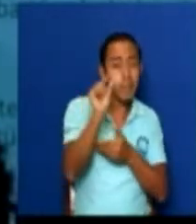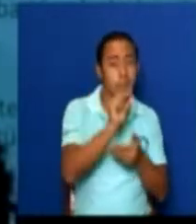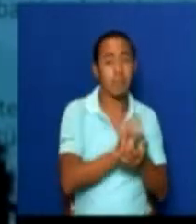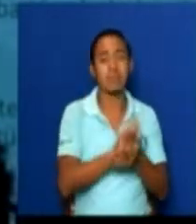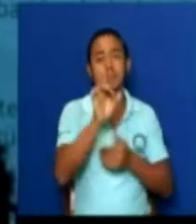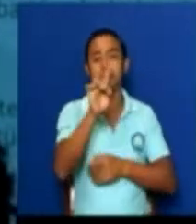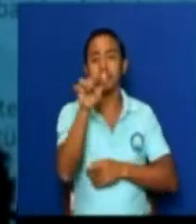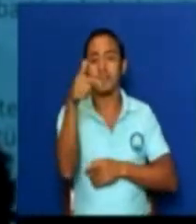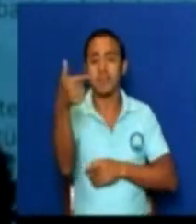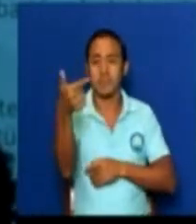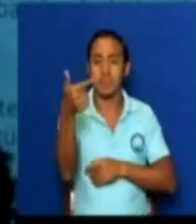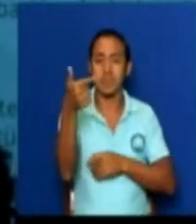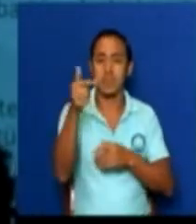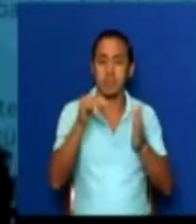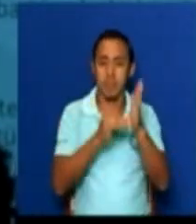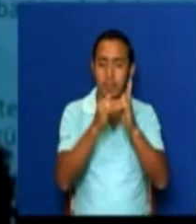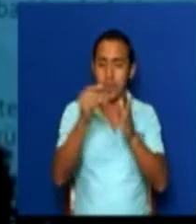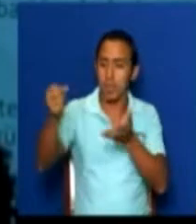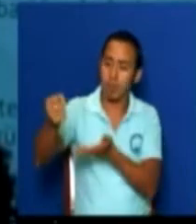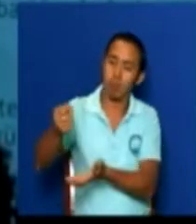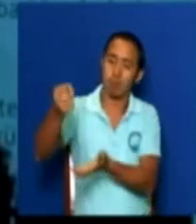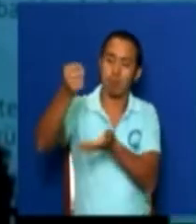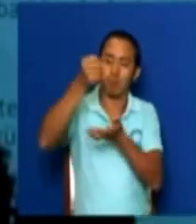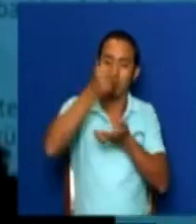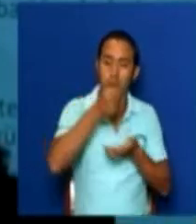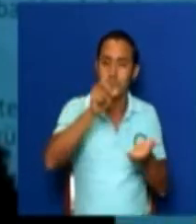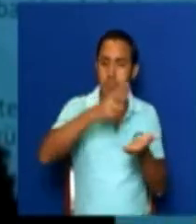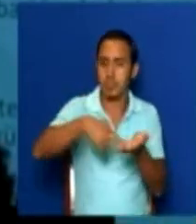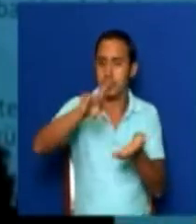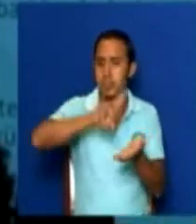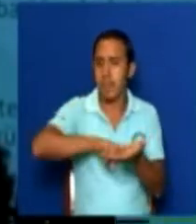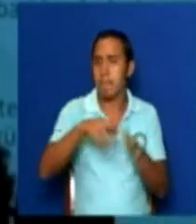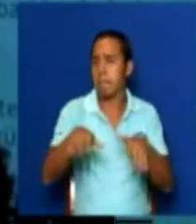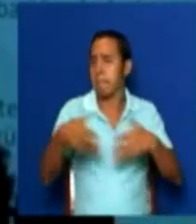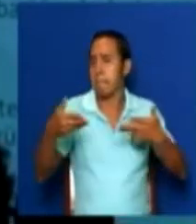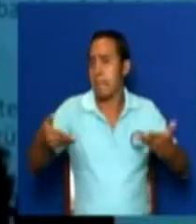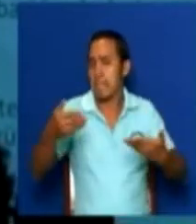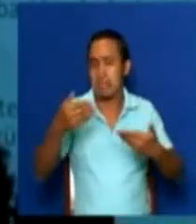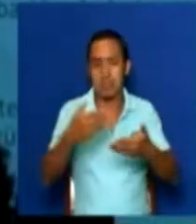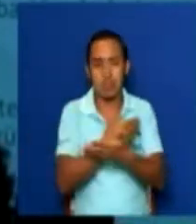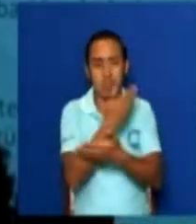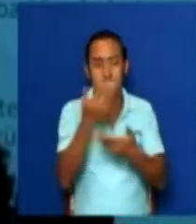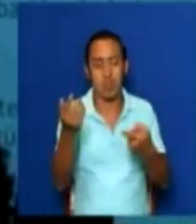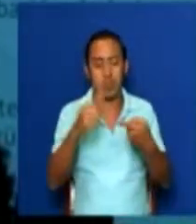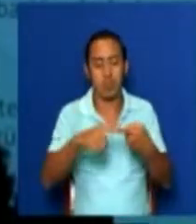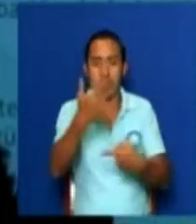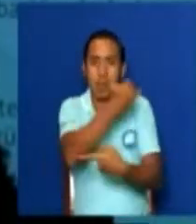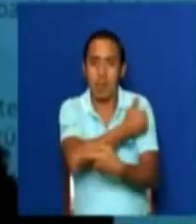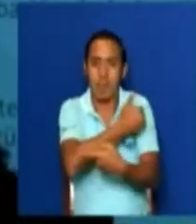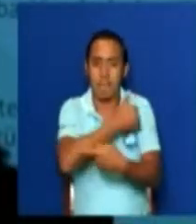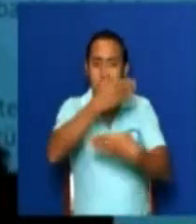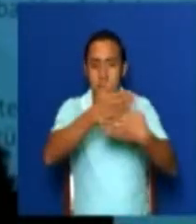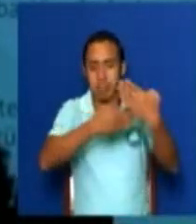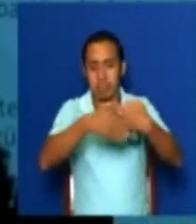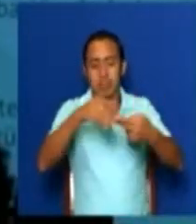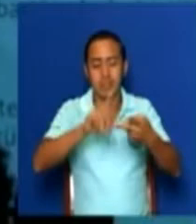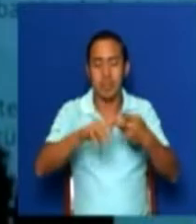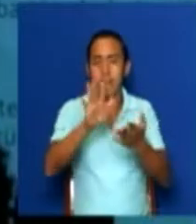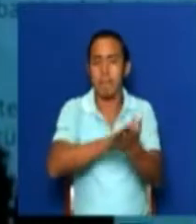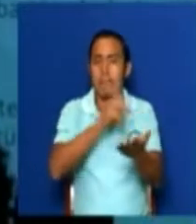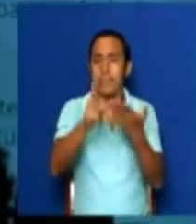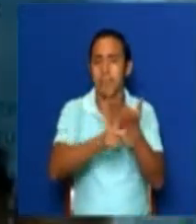17 millones en donaciones, fondos destinados a la construcción de nuevos hospitales, nuevos programas de